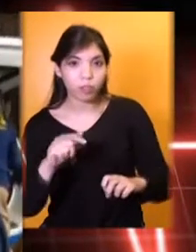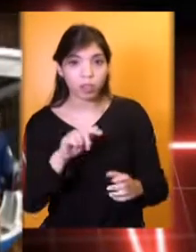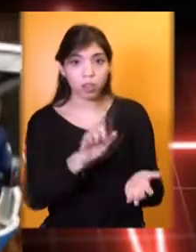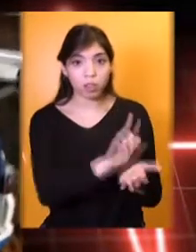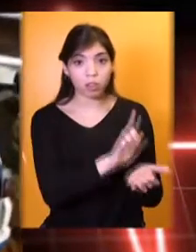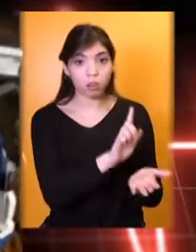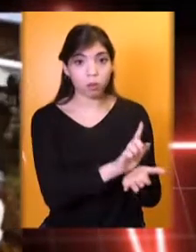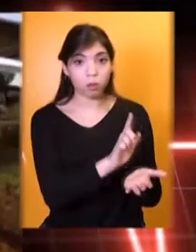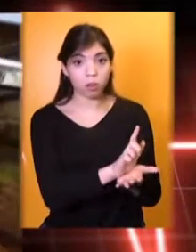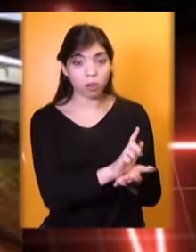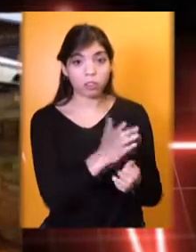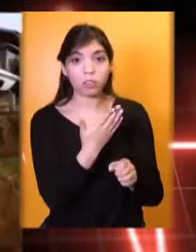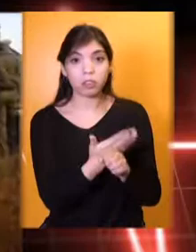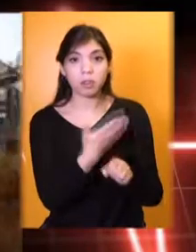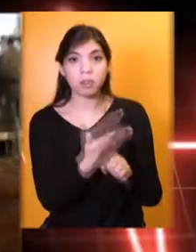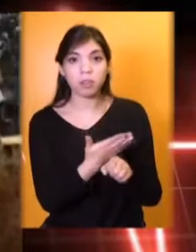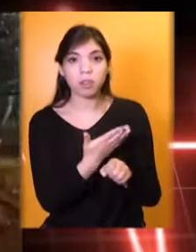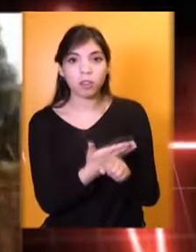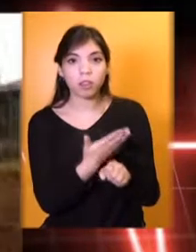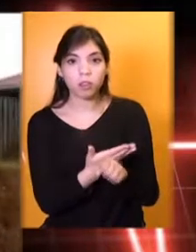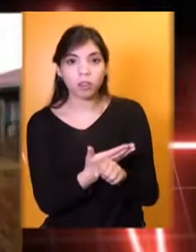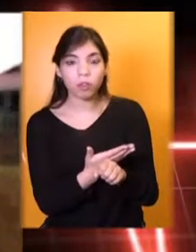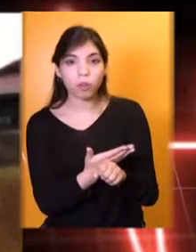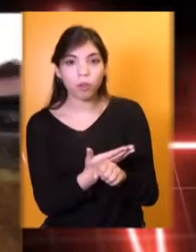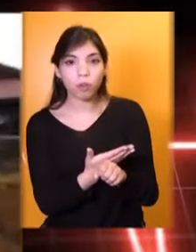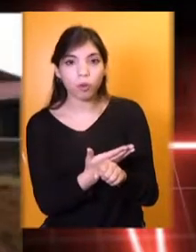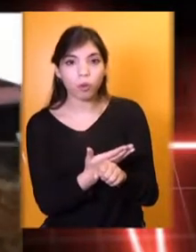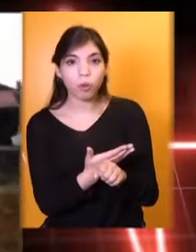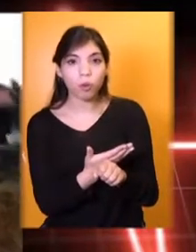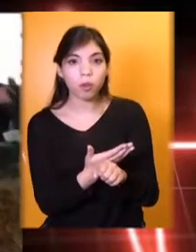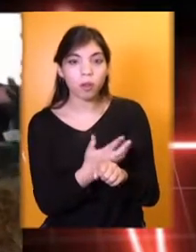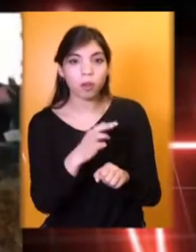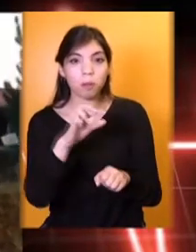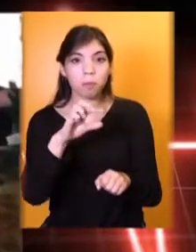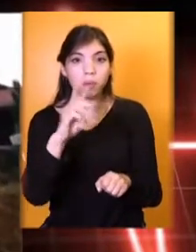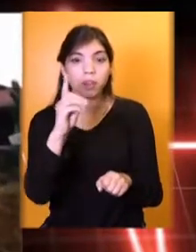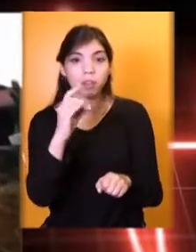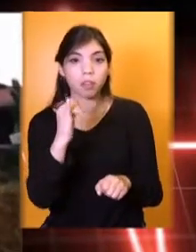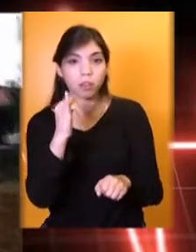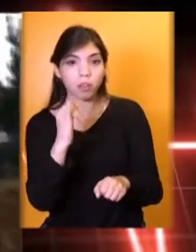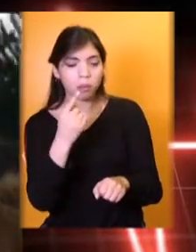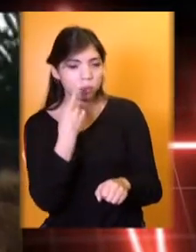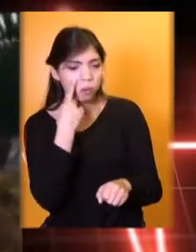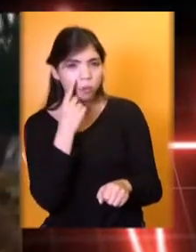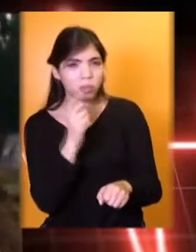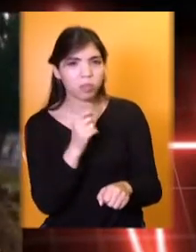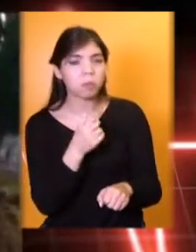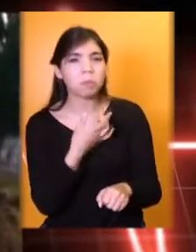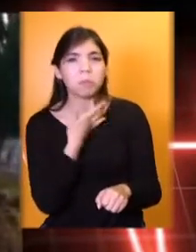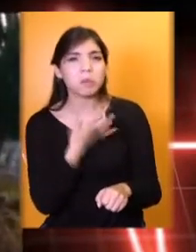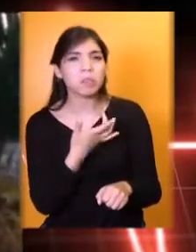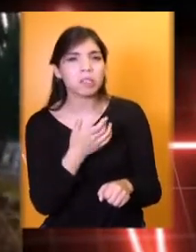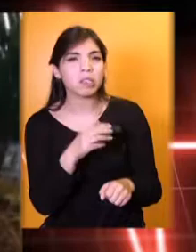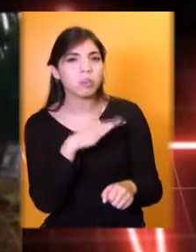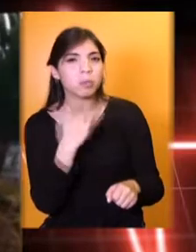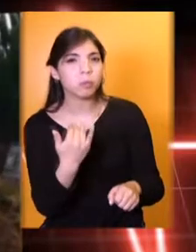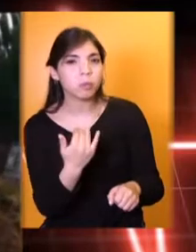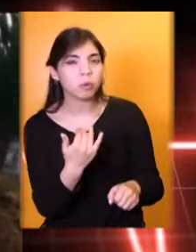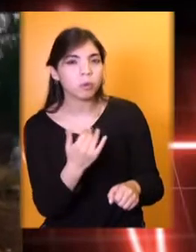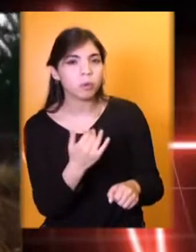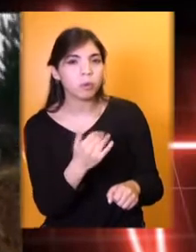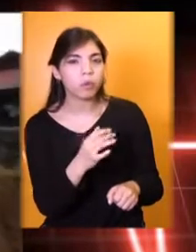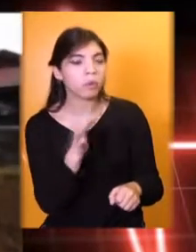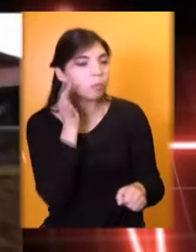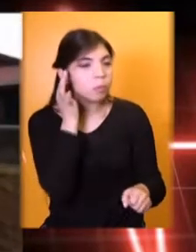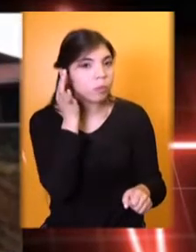lugar se solicitó la presencia del Laboratorio de Criminalística de la PDI para averiguar las causas de la muerte de la mujer. Cabe